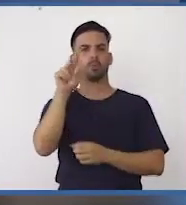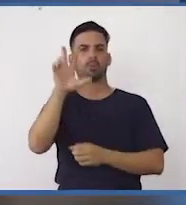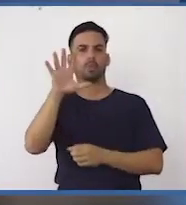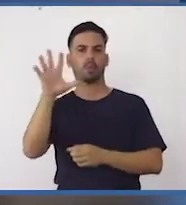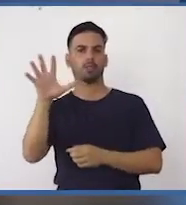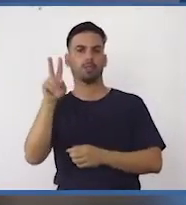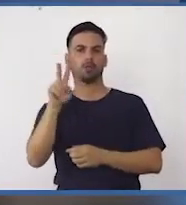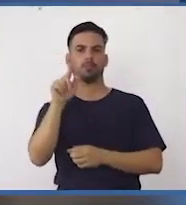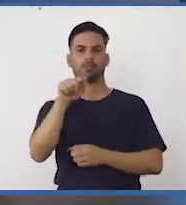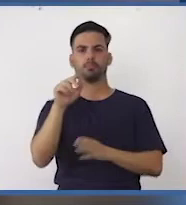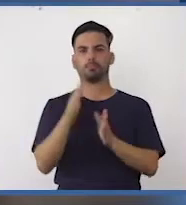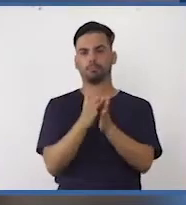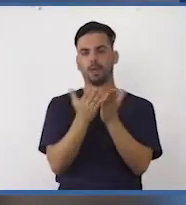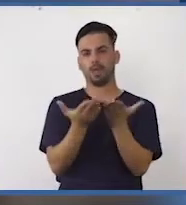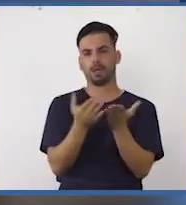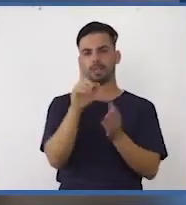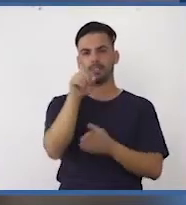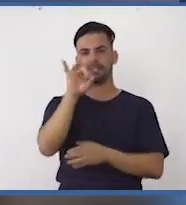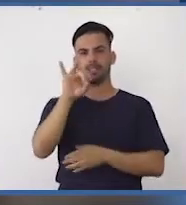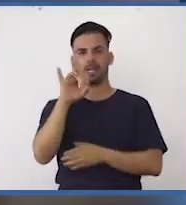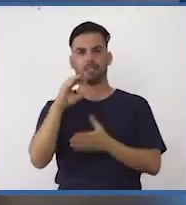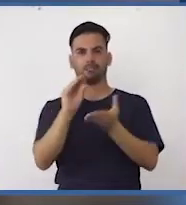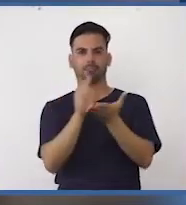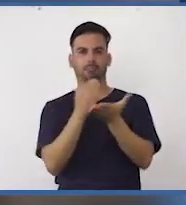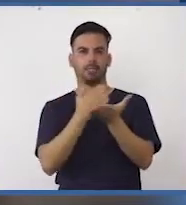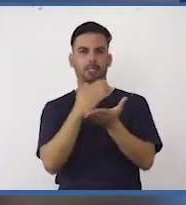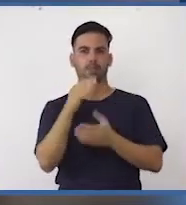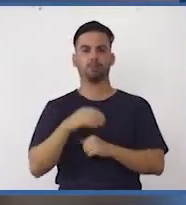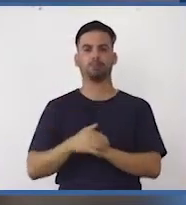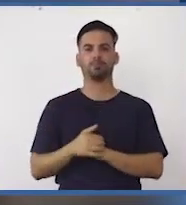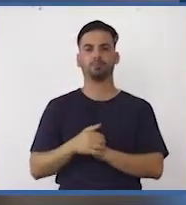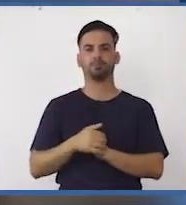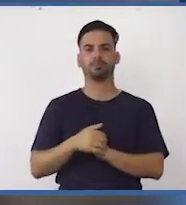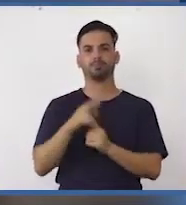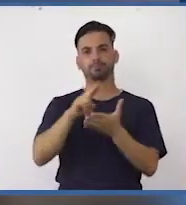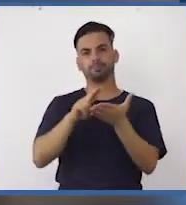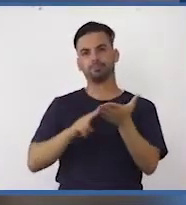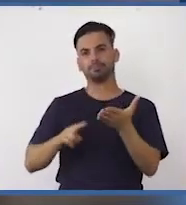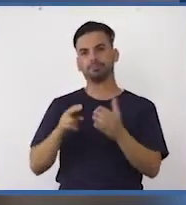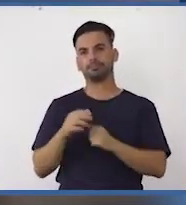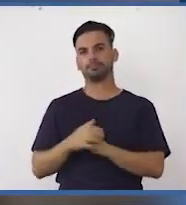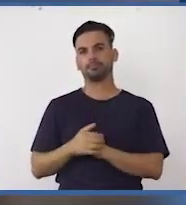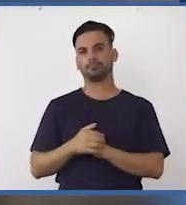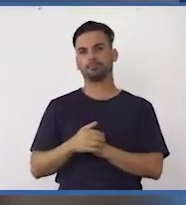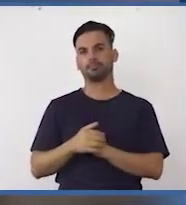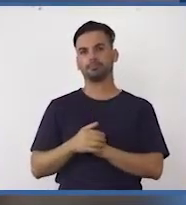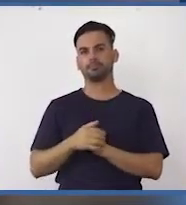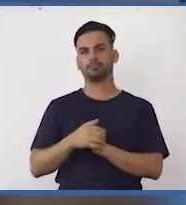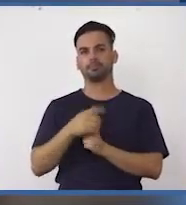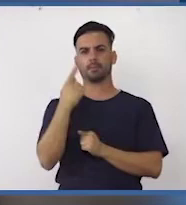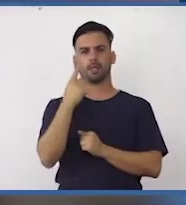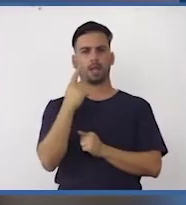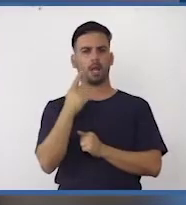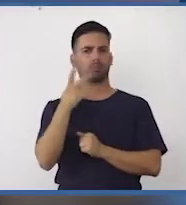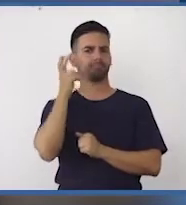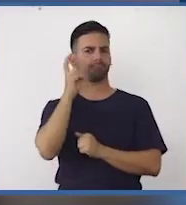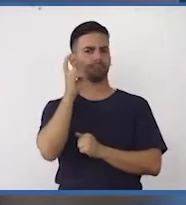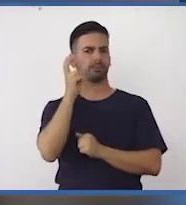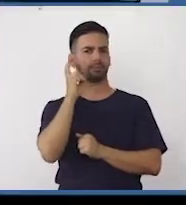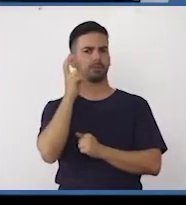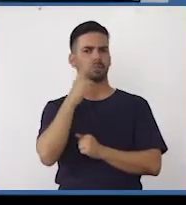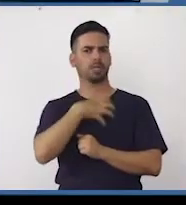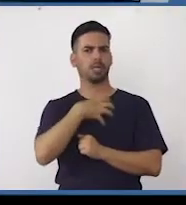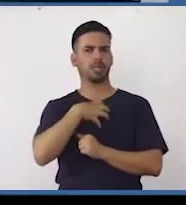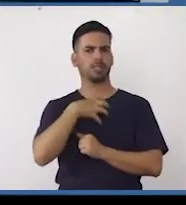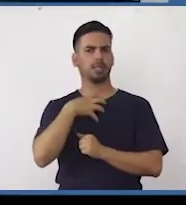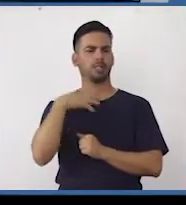¿Dónde será mayor la frecuencia de las oscilaciones? ¿En el aire o en el agua? y la longitud de onda, calcula los valores de